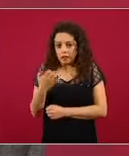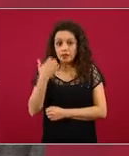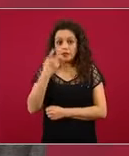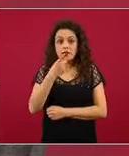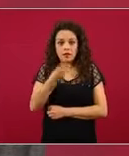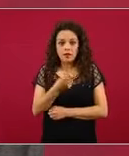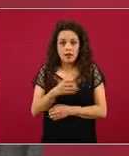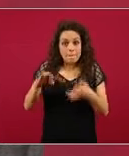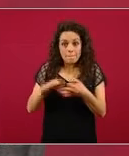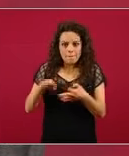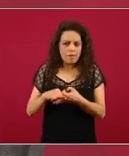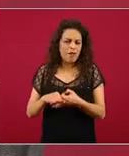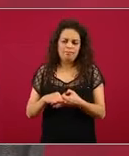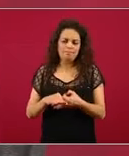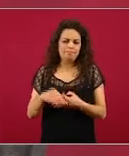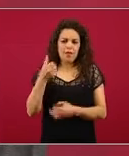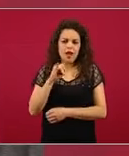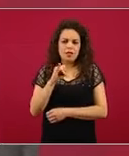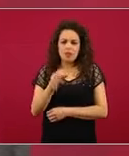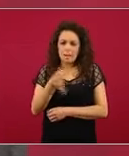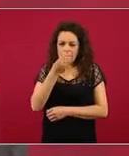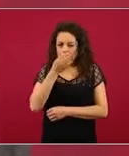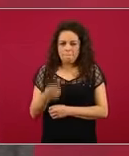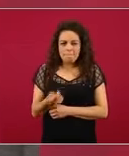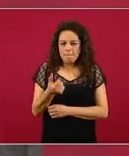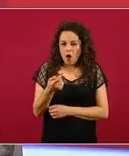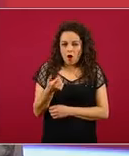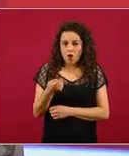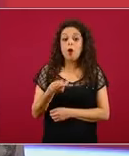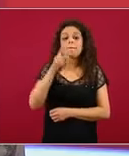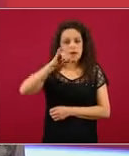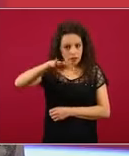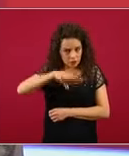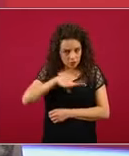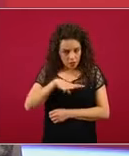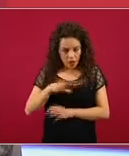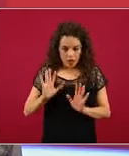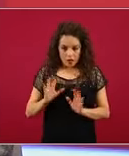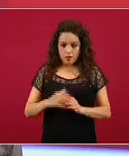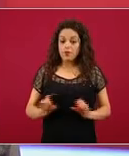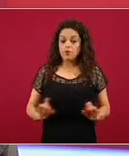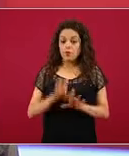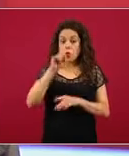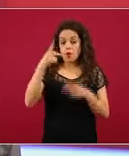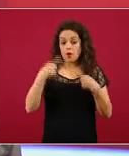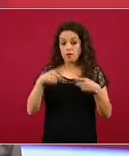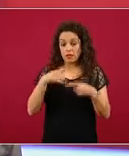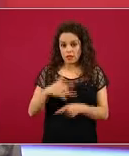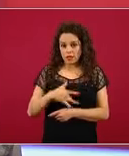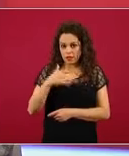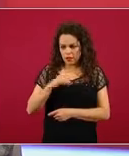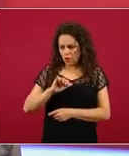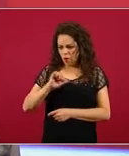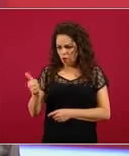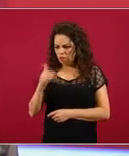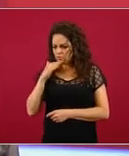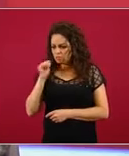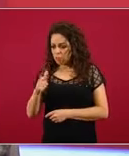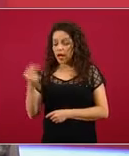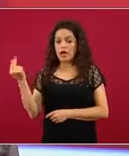poco frecuentes, muy poco frecuentes. Sin embargo, existen. Si una persona llega a tener este tipo de alteraciones, hay